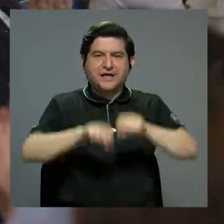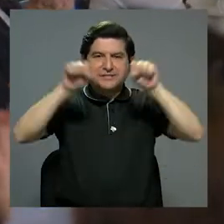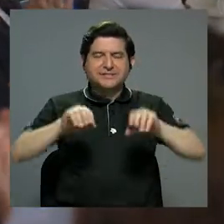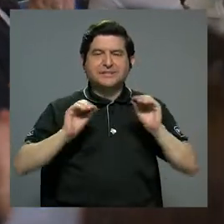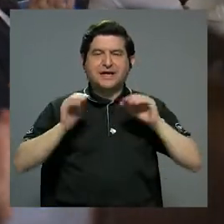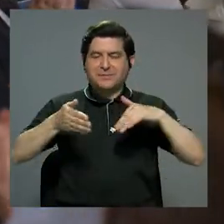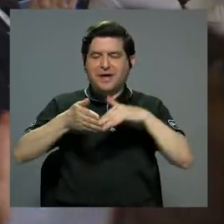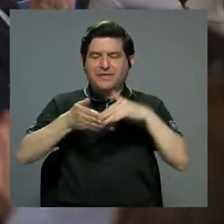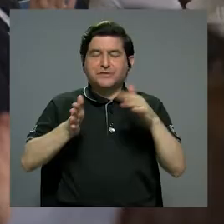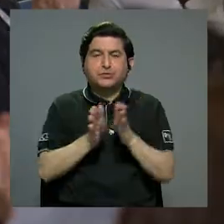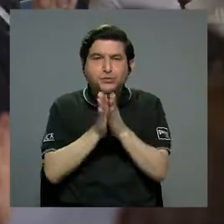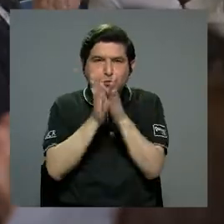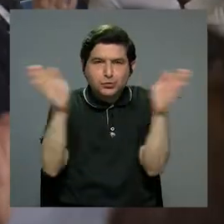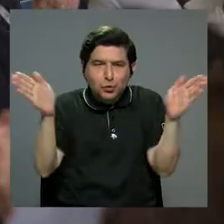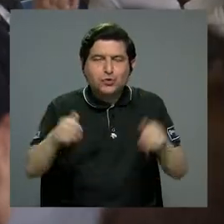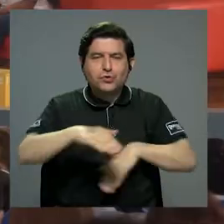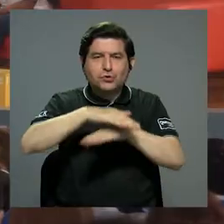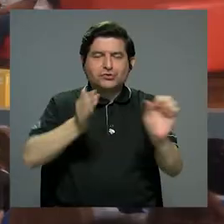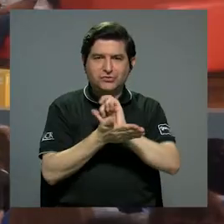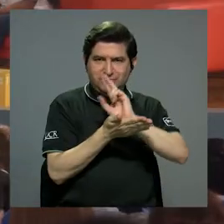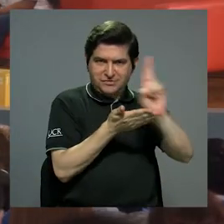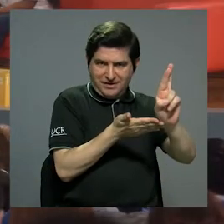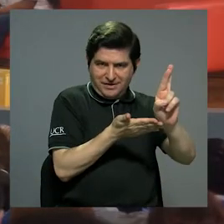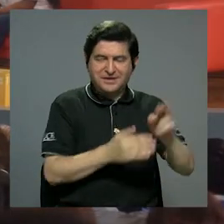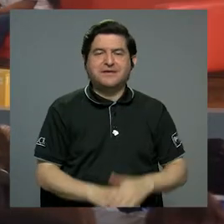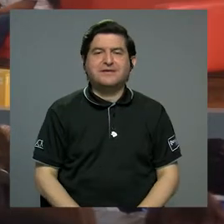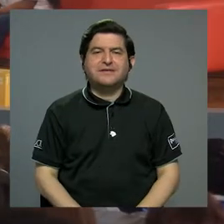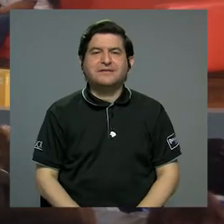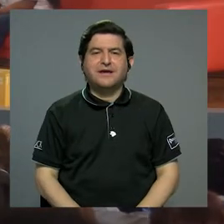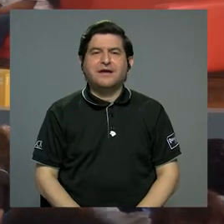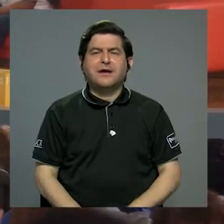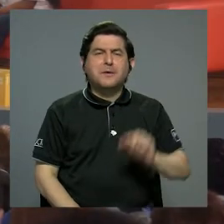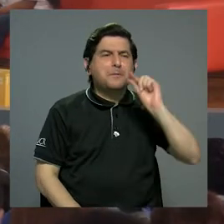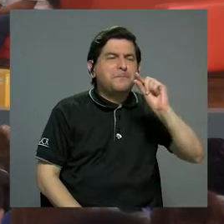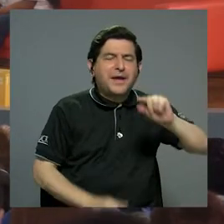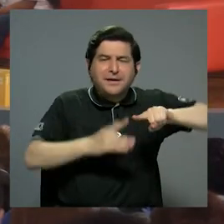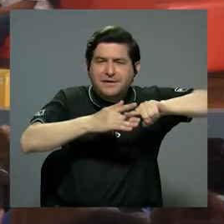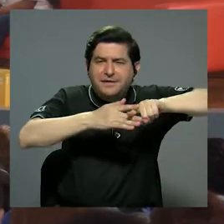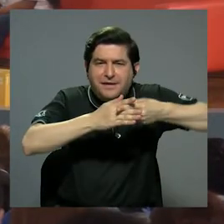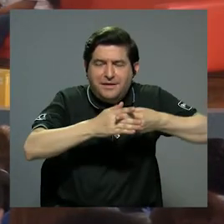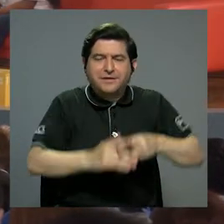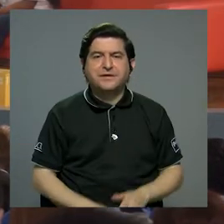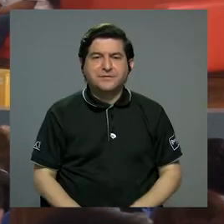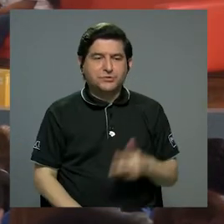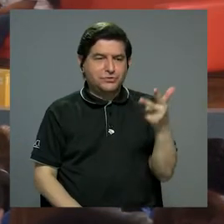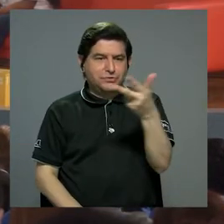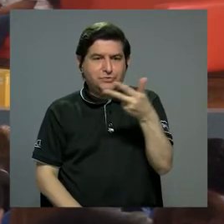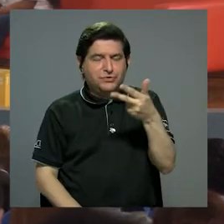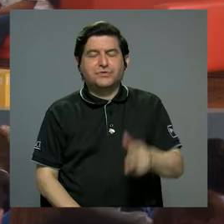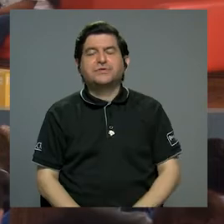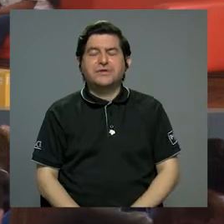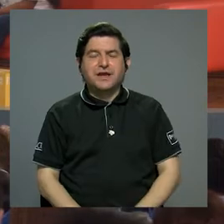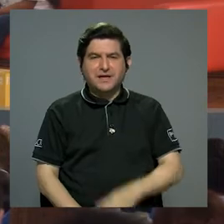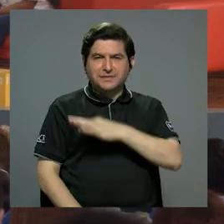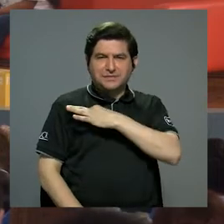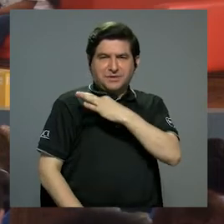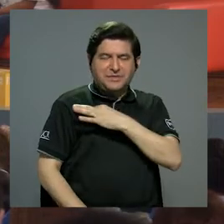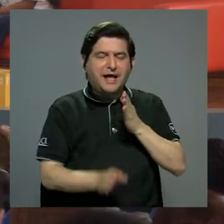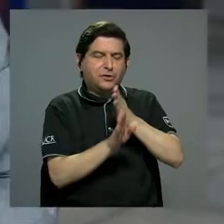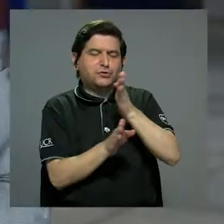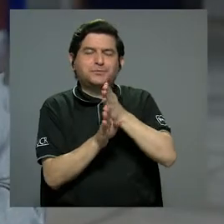Estudios Generales de la sede de Occidente, nos dio una breve introducción sobre la trayectoria de estos